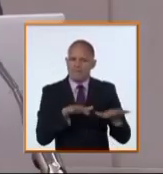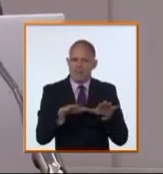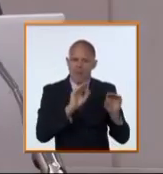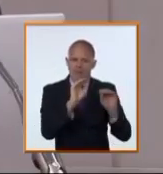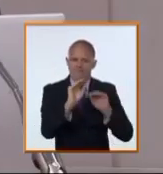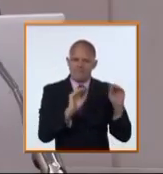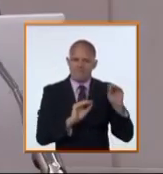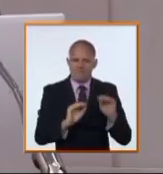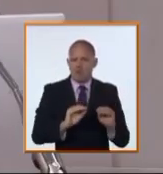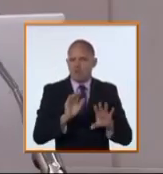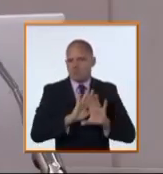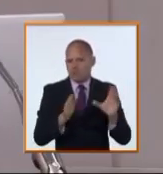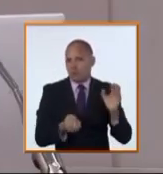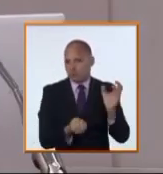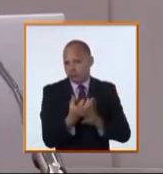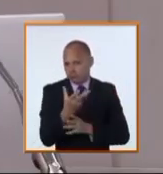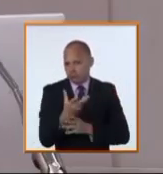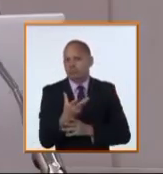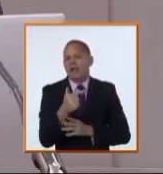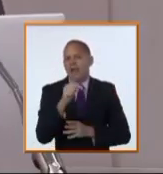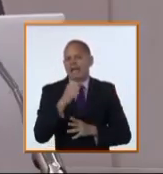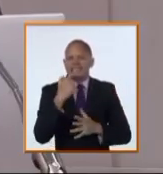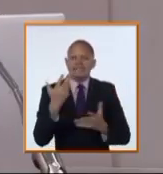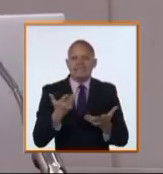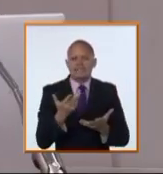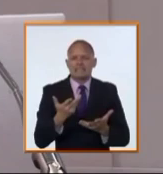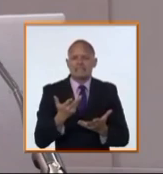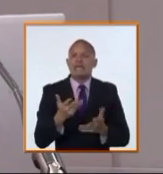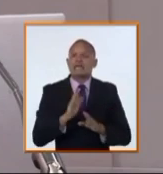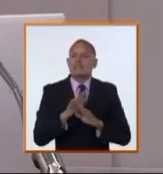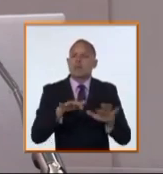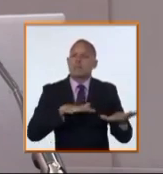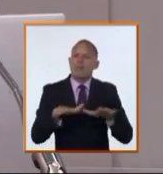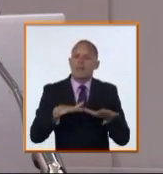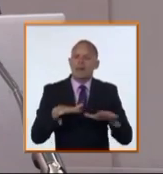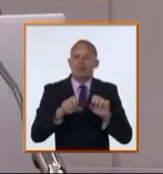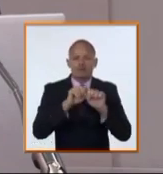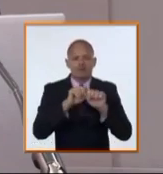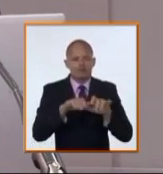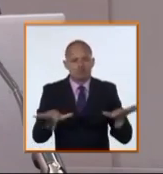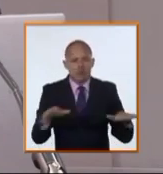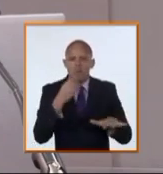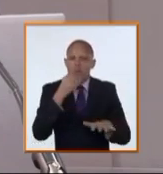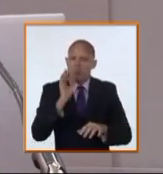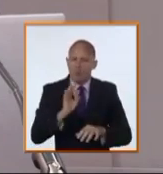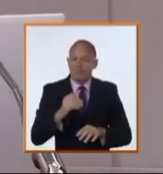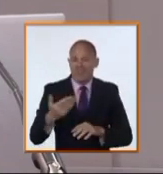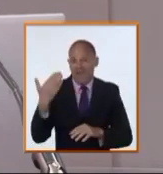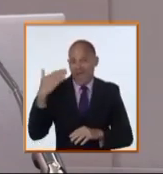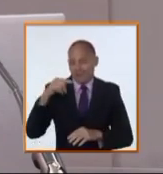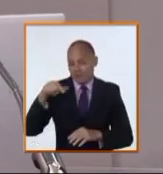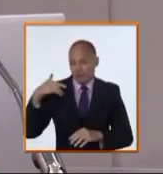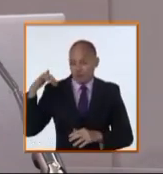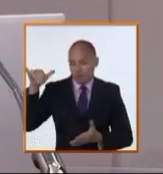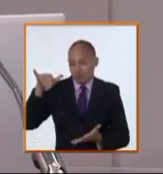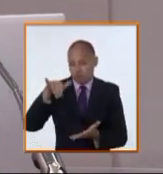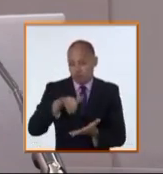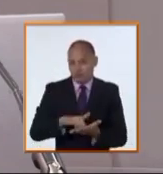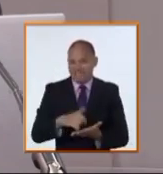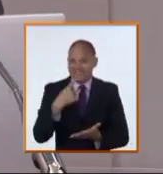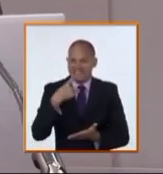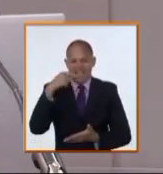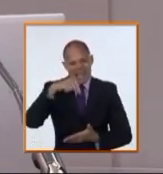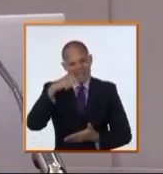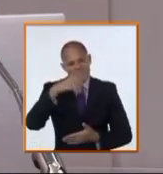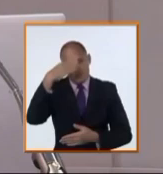creamos Entonces el despliegue de una exigencia que tenían los turistas que nos visitaban que era que Cuba no tenía